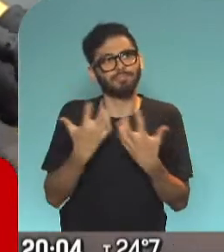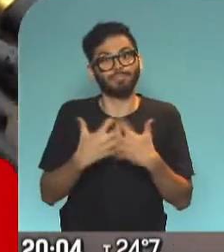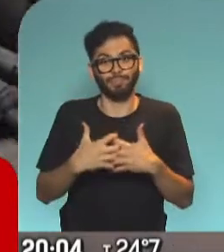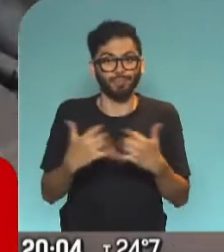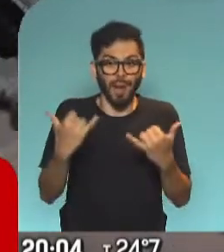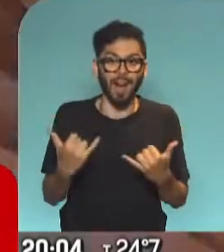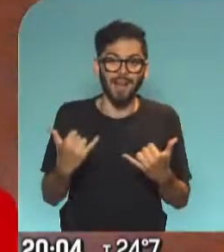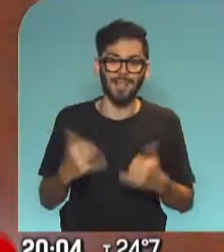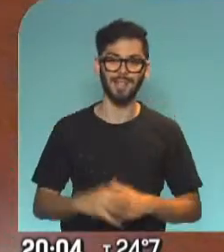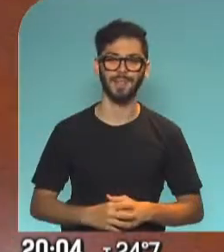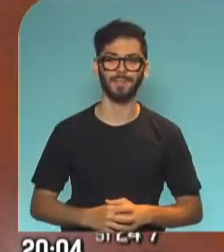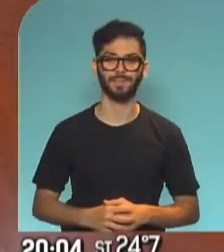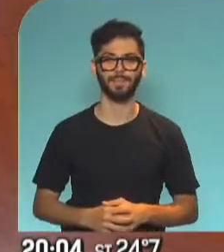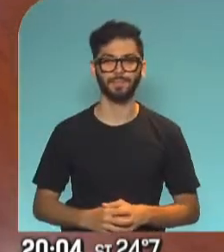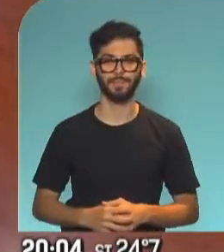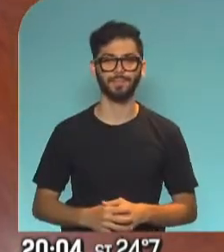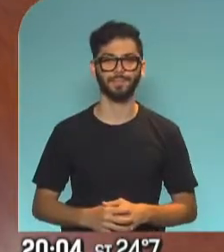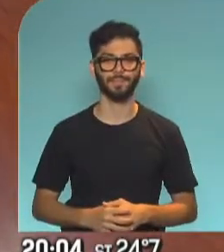prioridades.